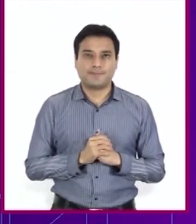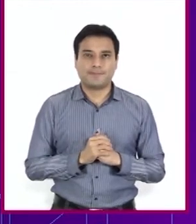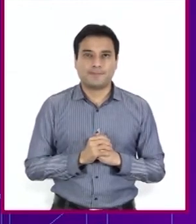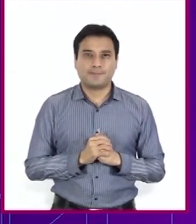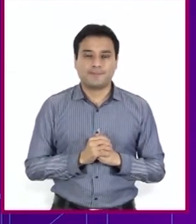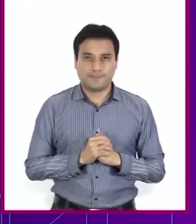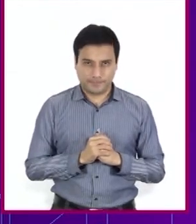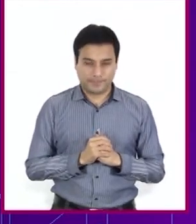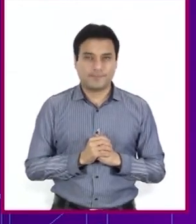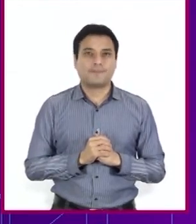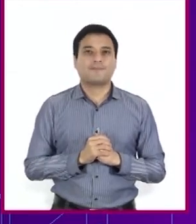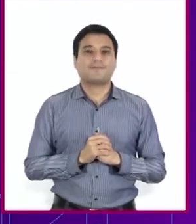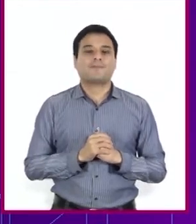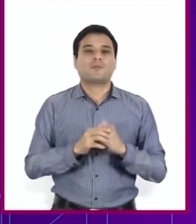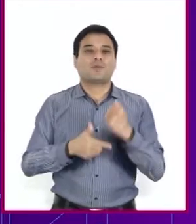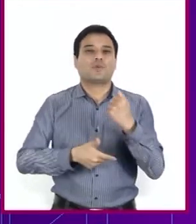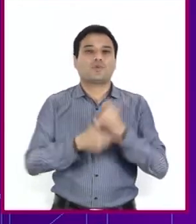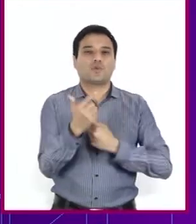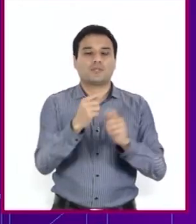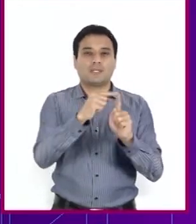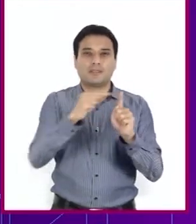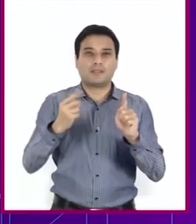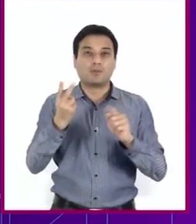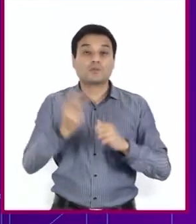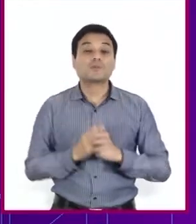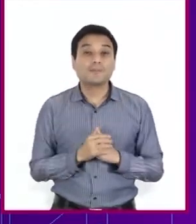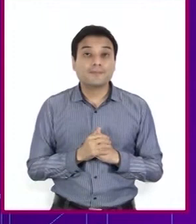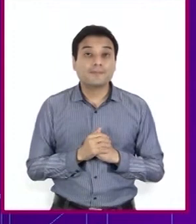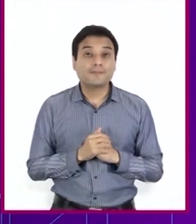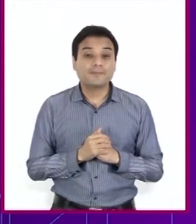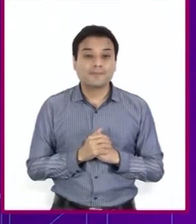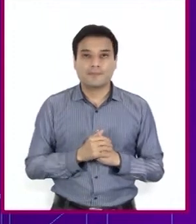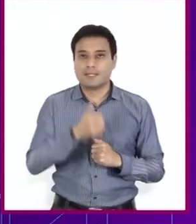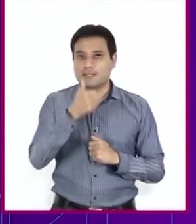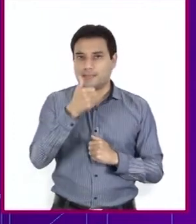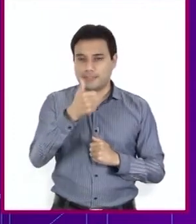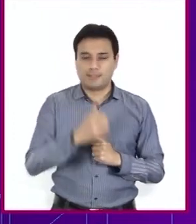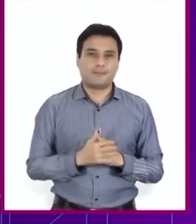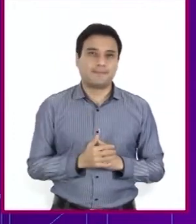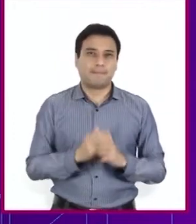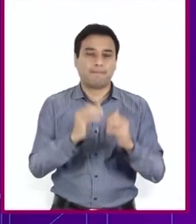12 entre 2 es igual a 6.